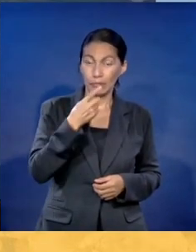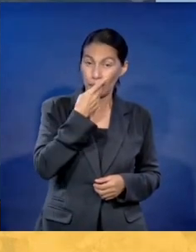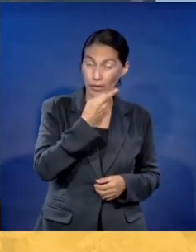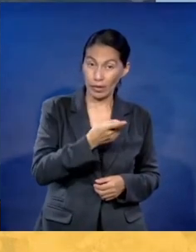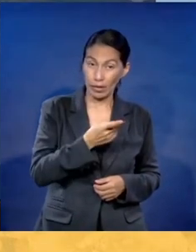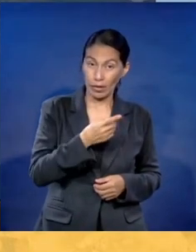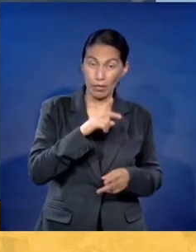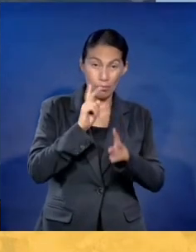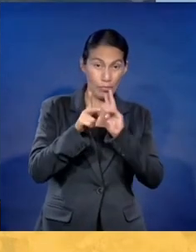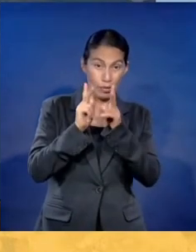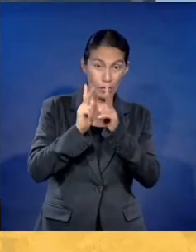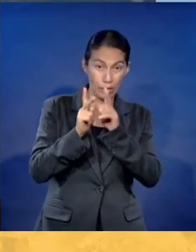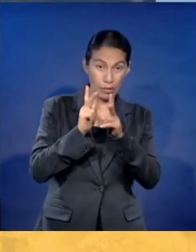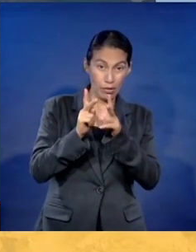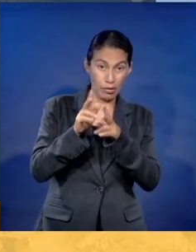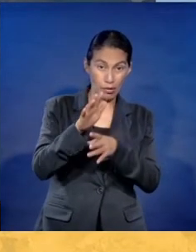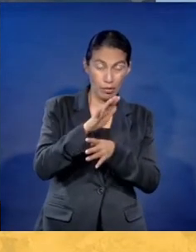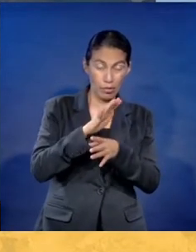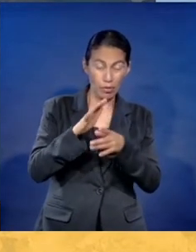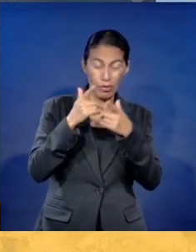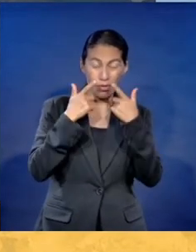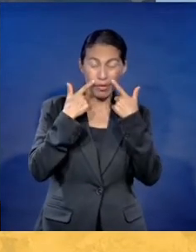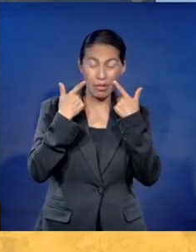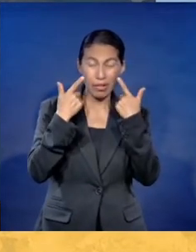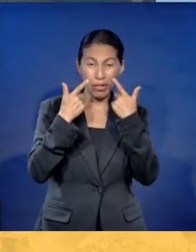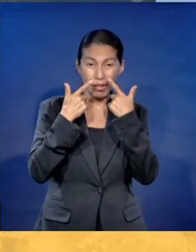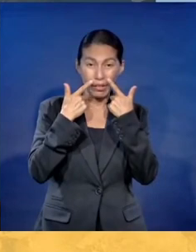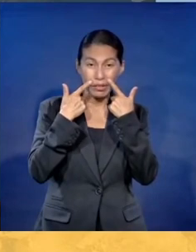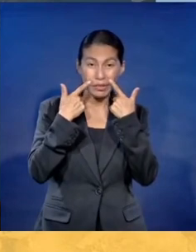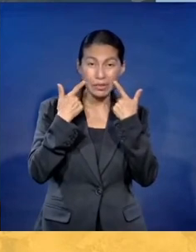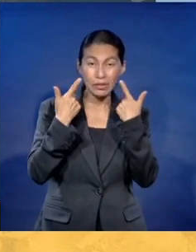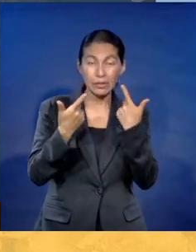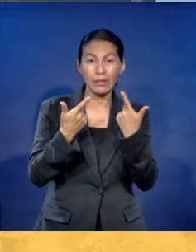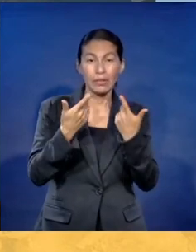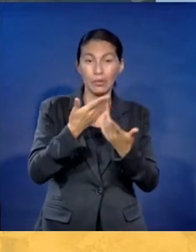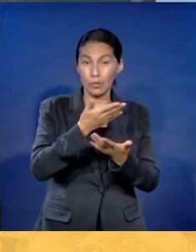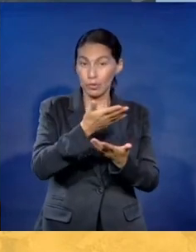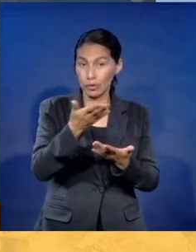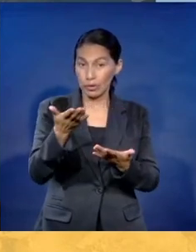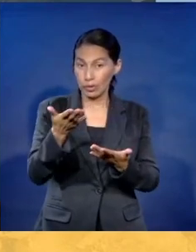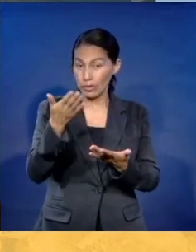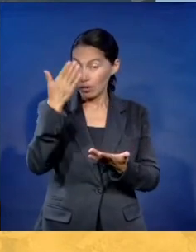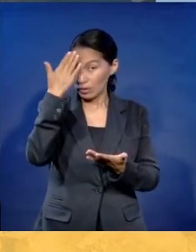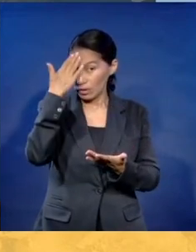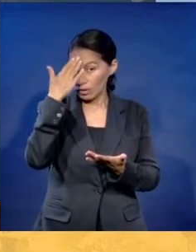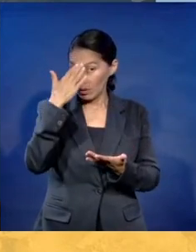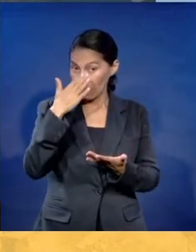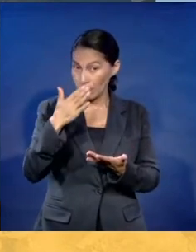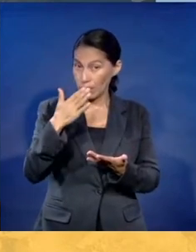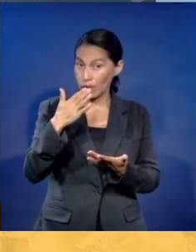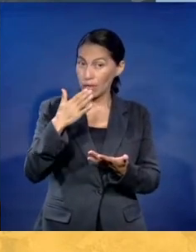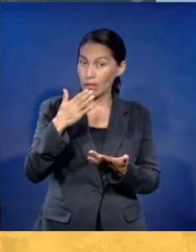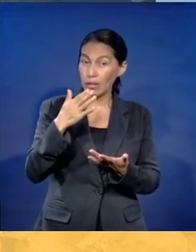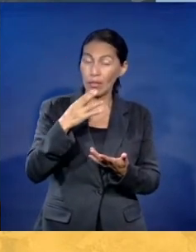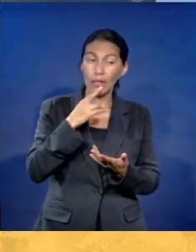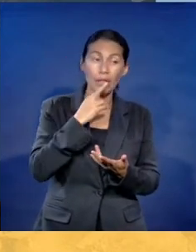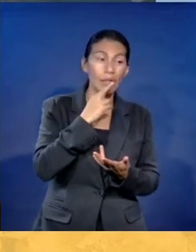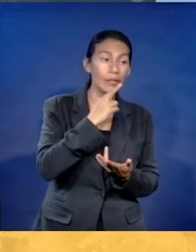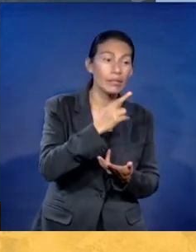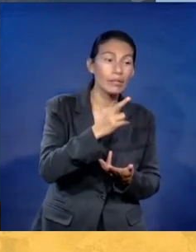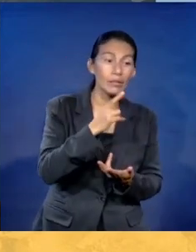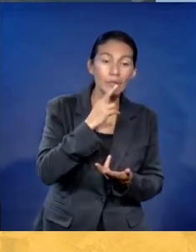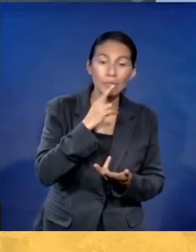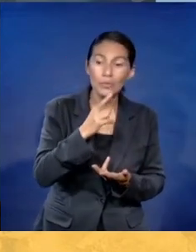sazonada con sal para que sepáis cómo debes debéis responder a cada persona